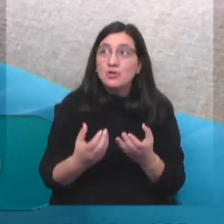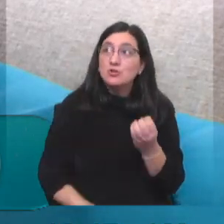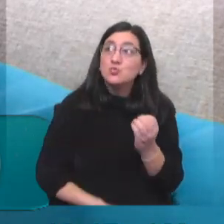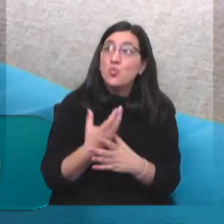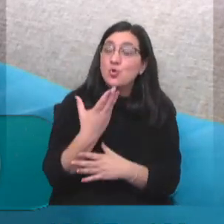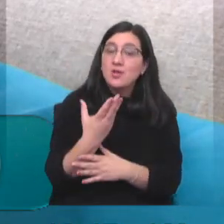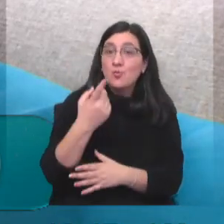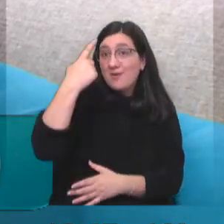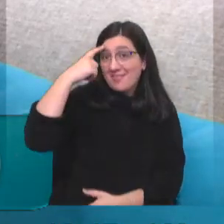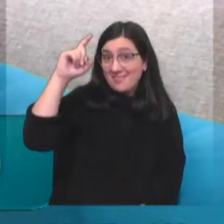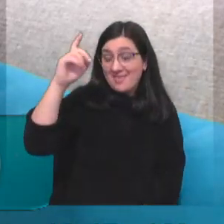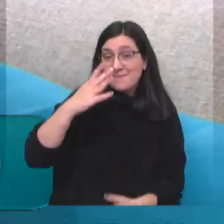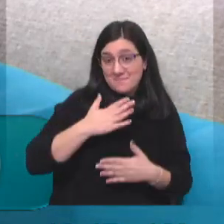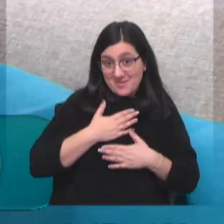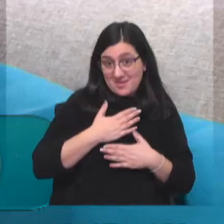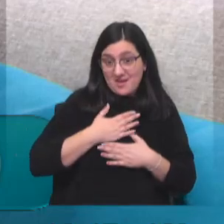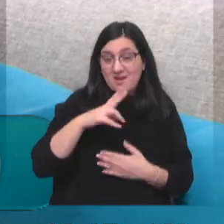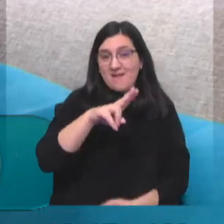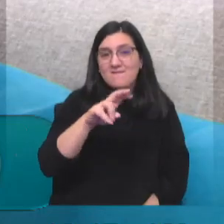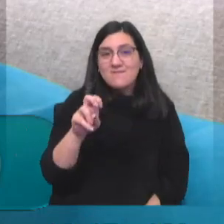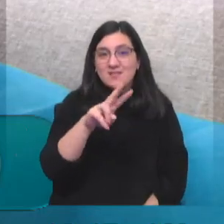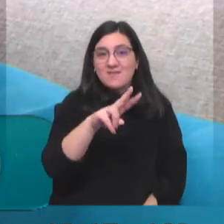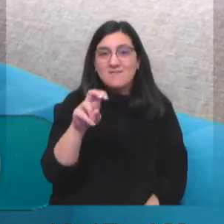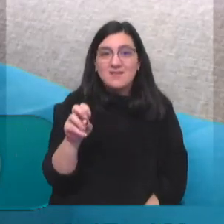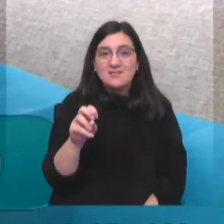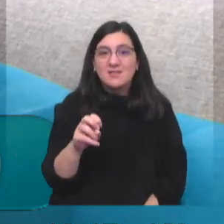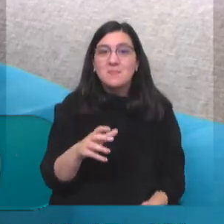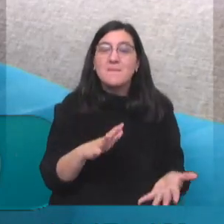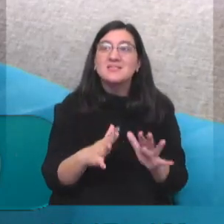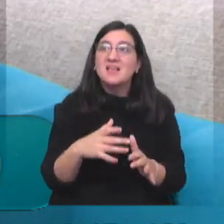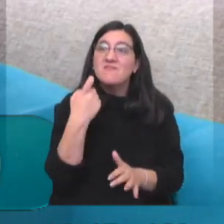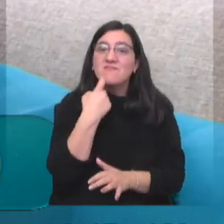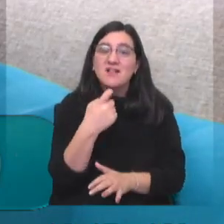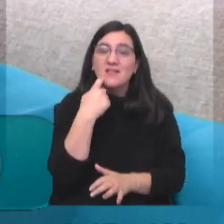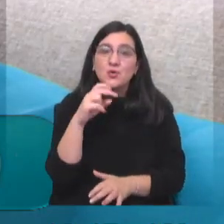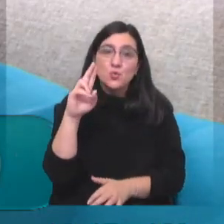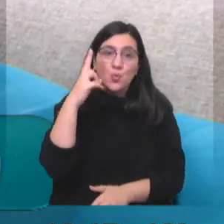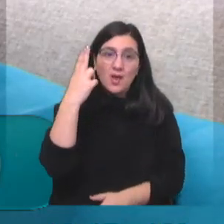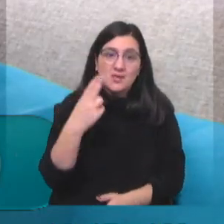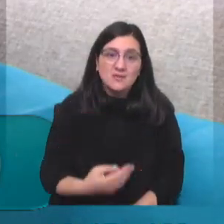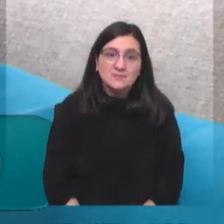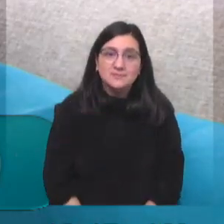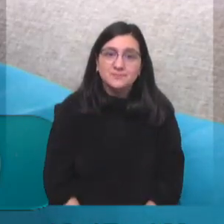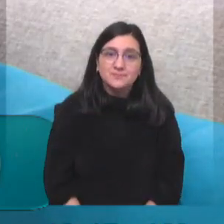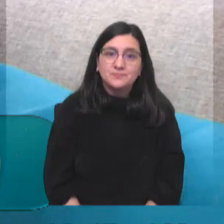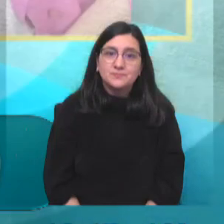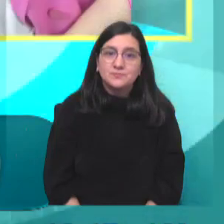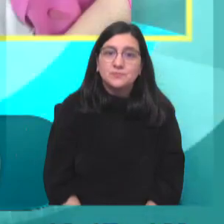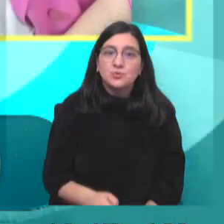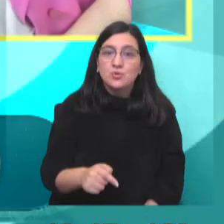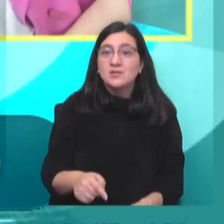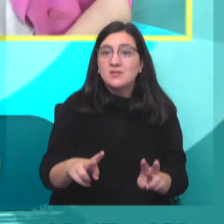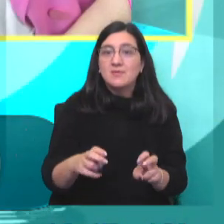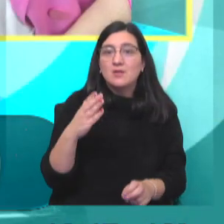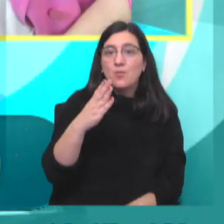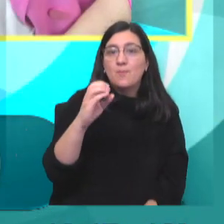una idea que tuve yo en el 2020, que me parecía que faltaba en Uruguay. Con este fenómeno de los podcasts, que